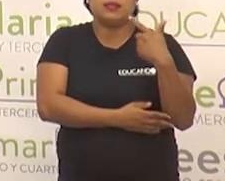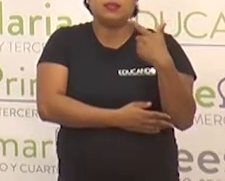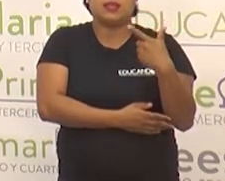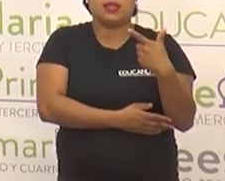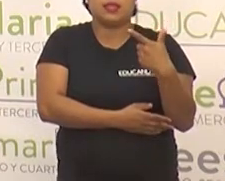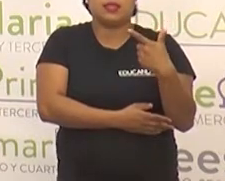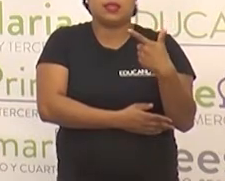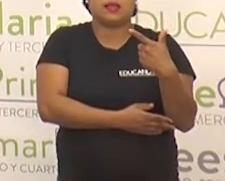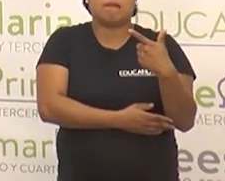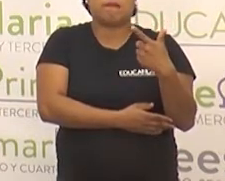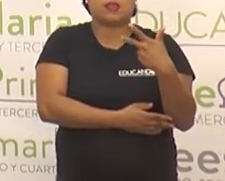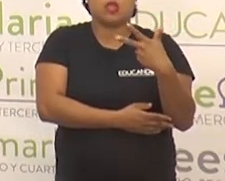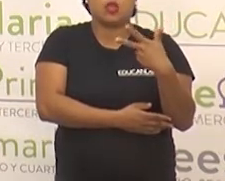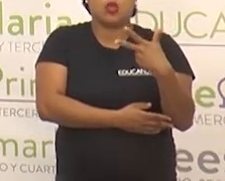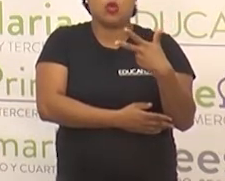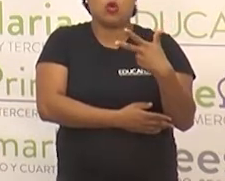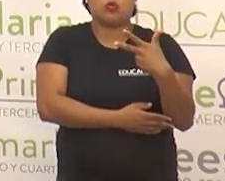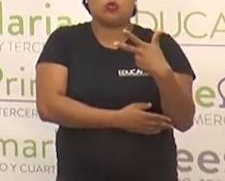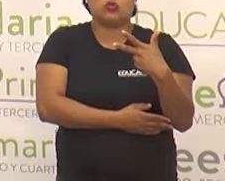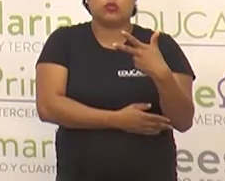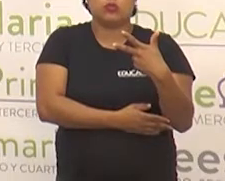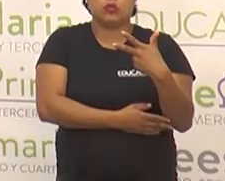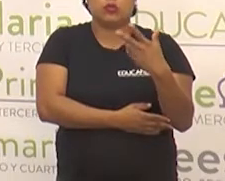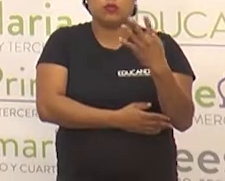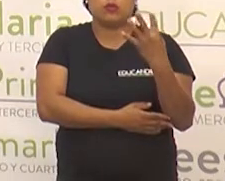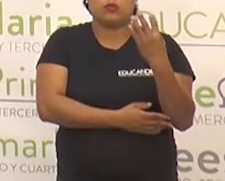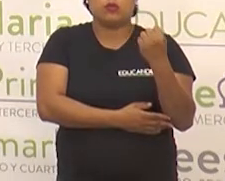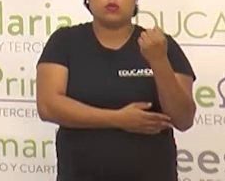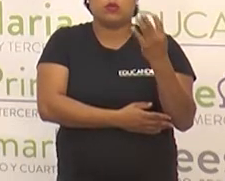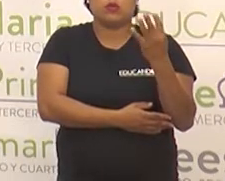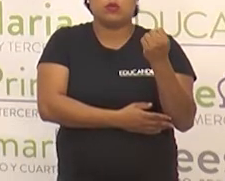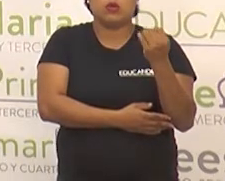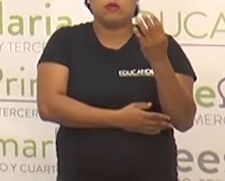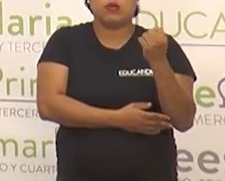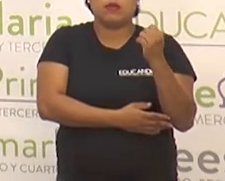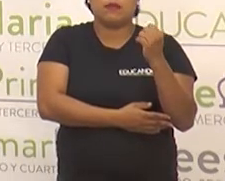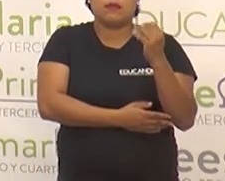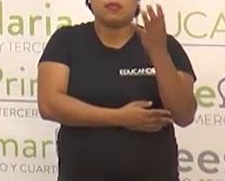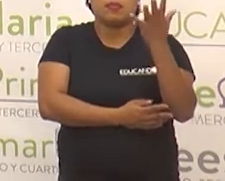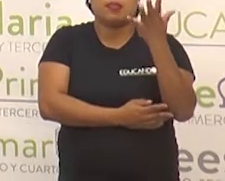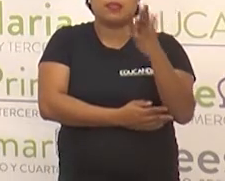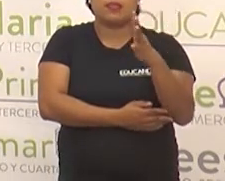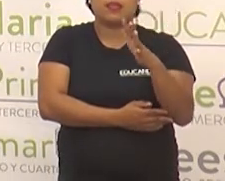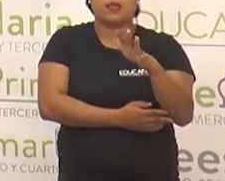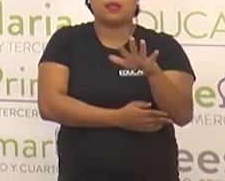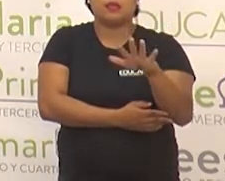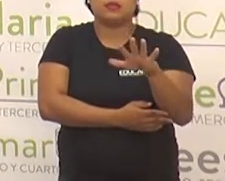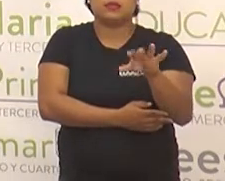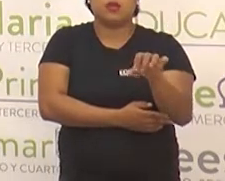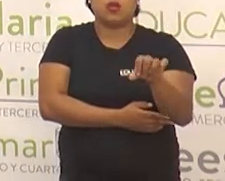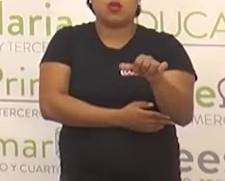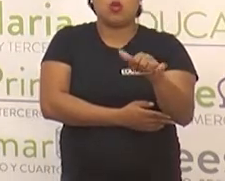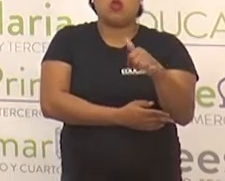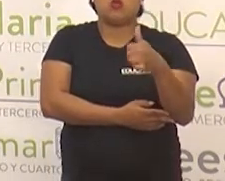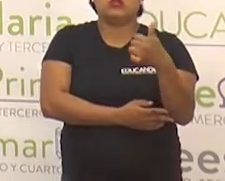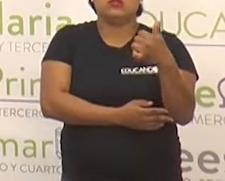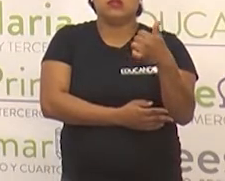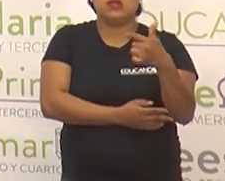seis, siete, ocho, 9,